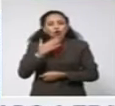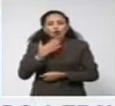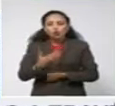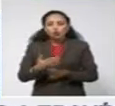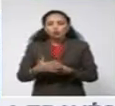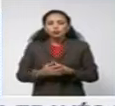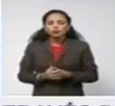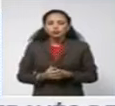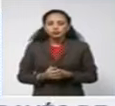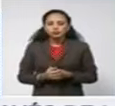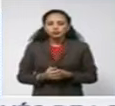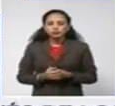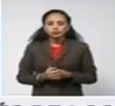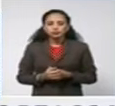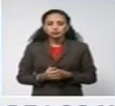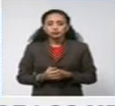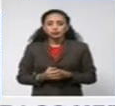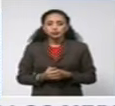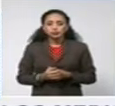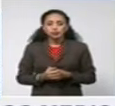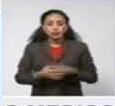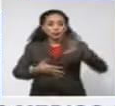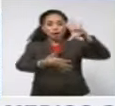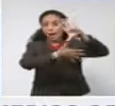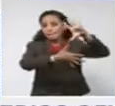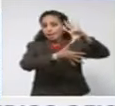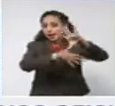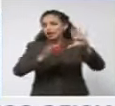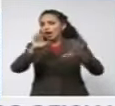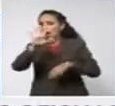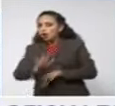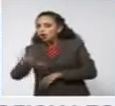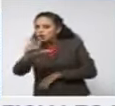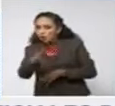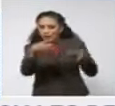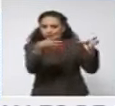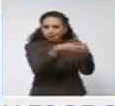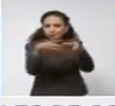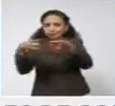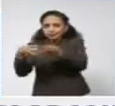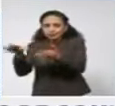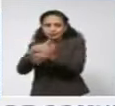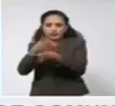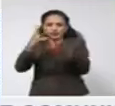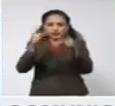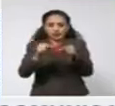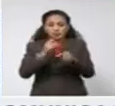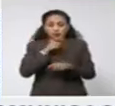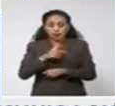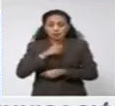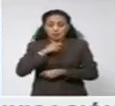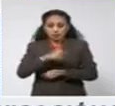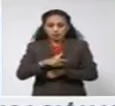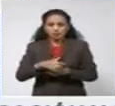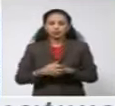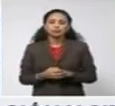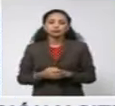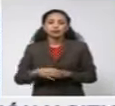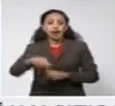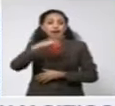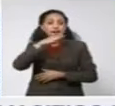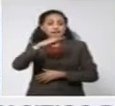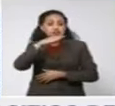por continentes del número de casos. Primero, la curva azul del flaquito,